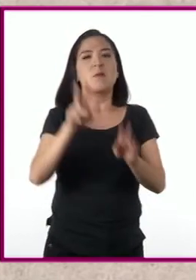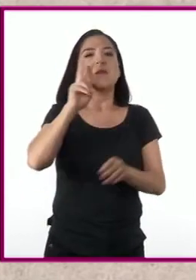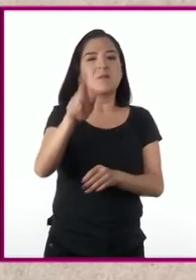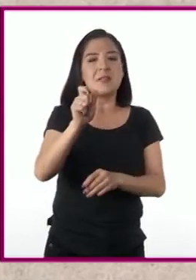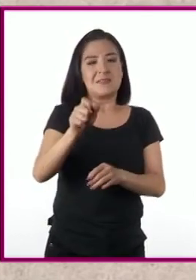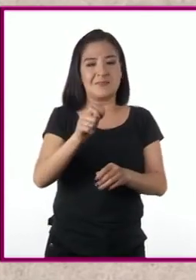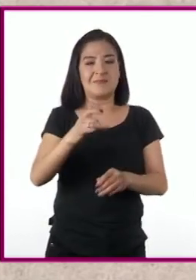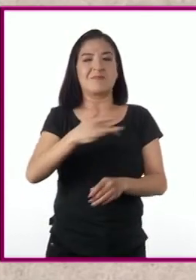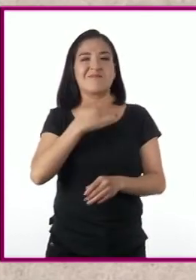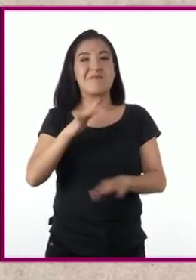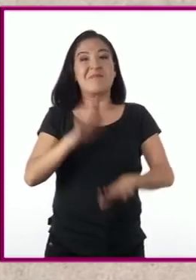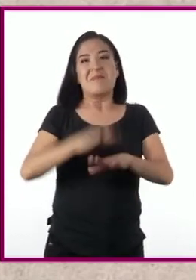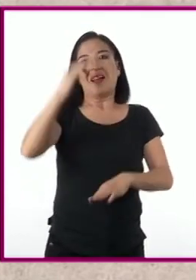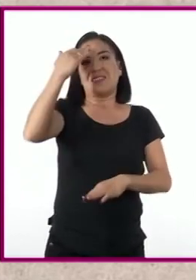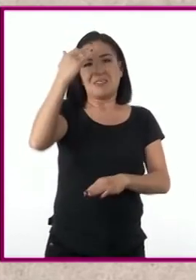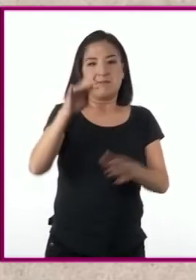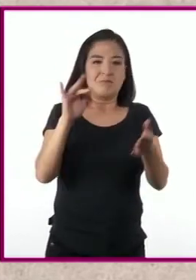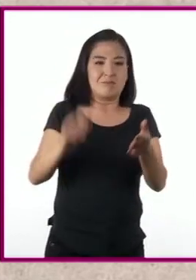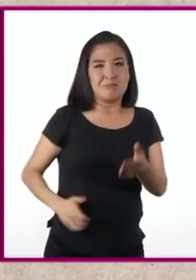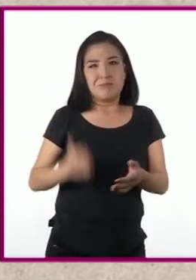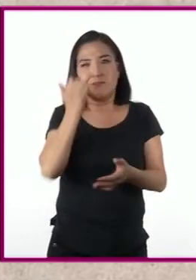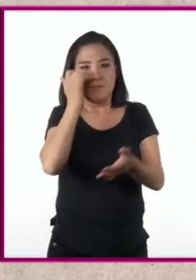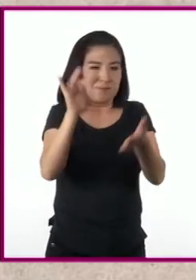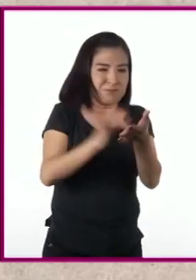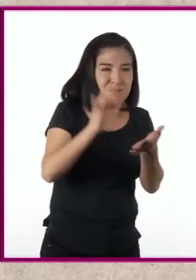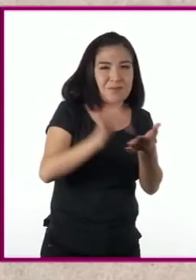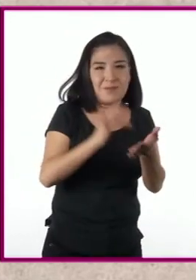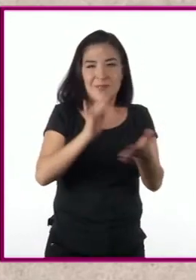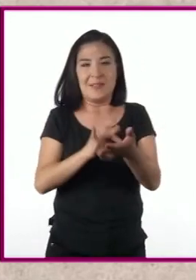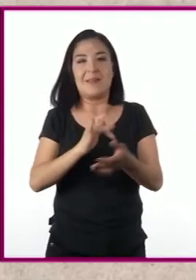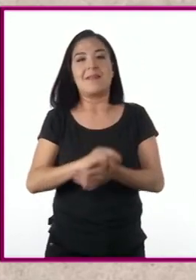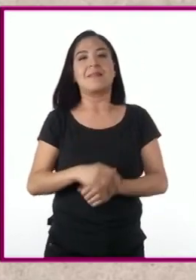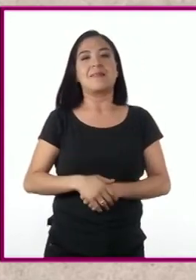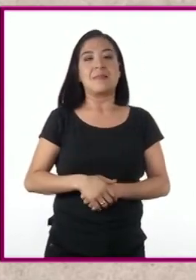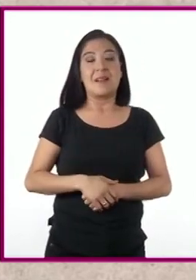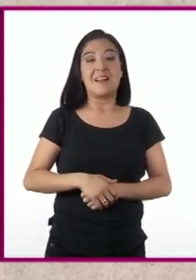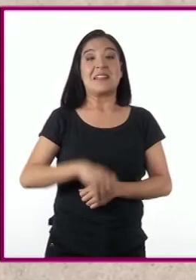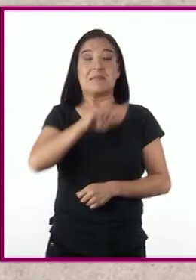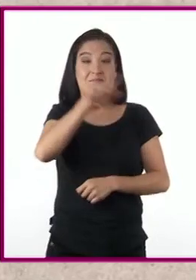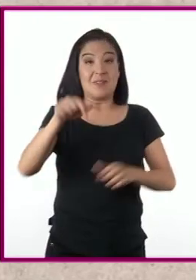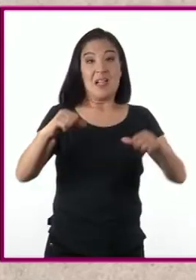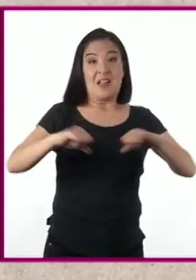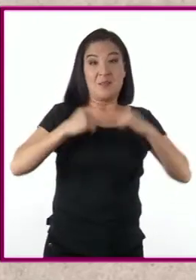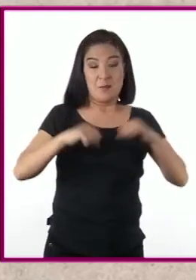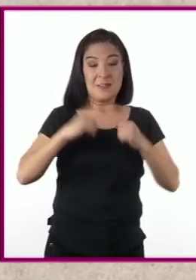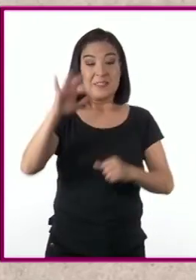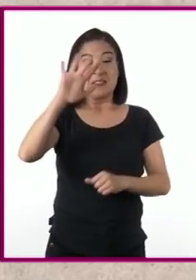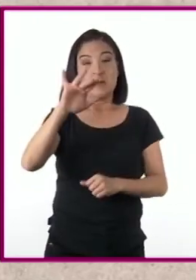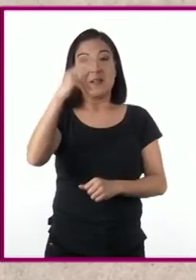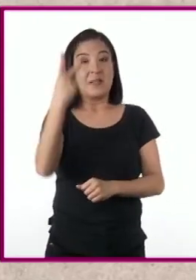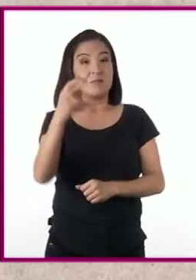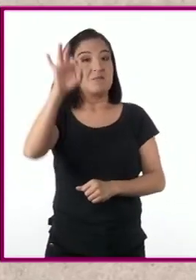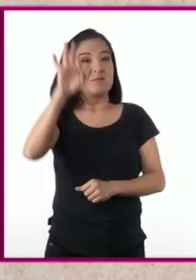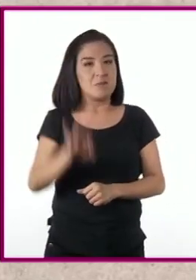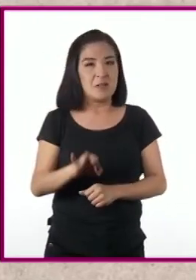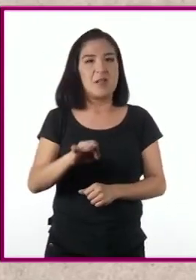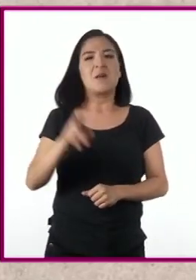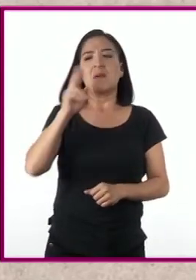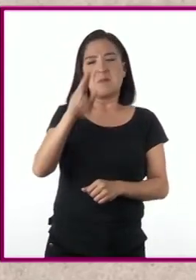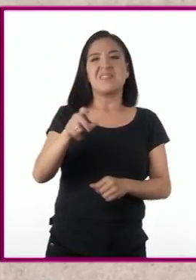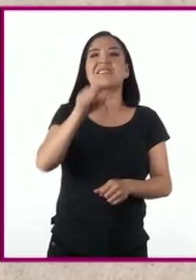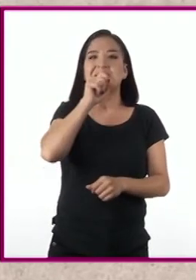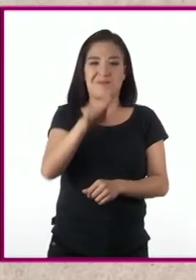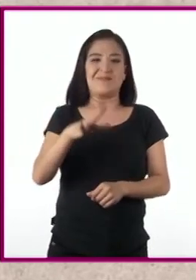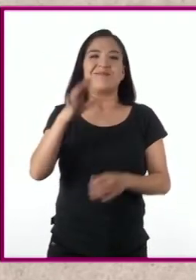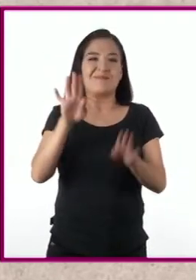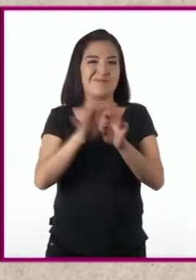demasiado tiempo con el smartphone. En el caso de los adolescentes, el 52% lo veía también